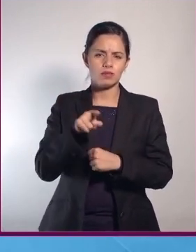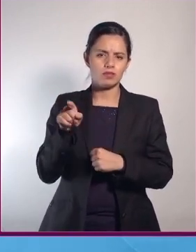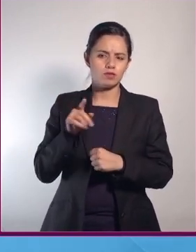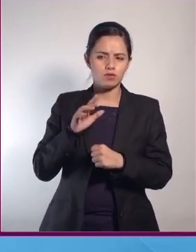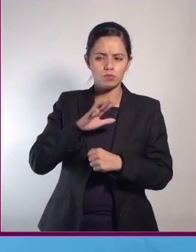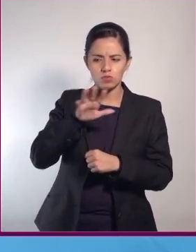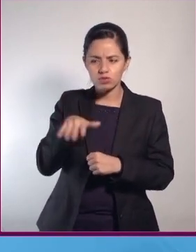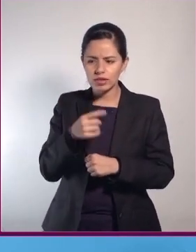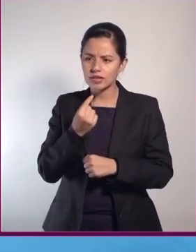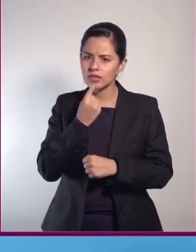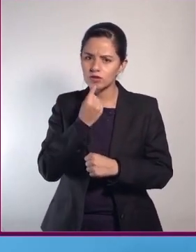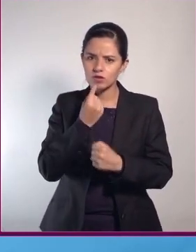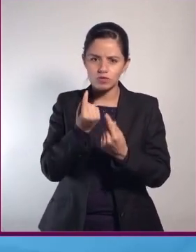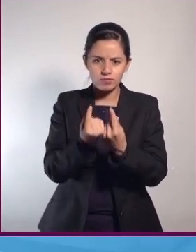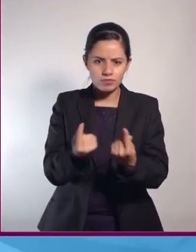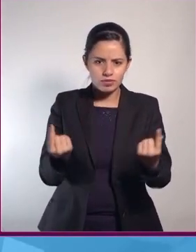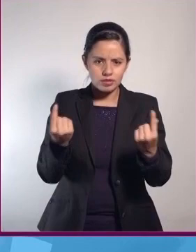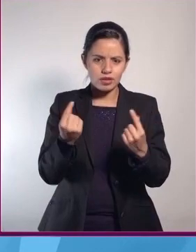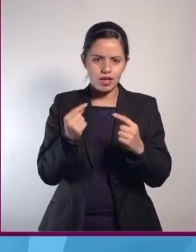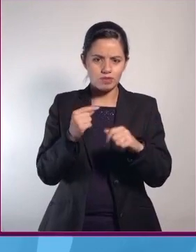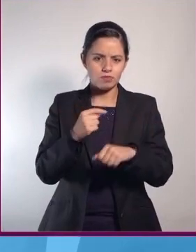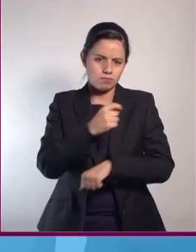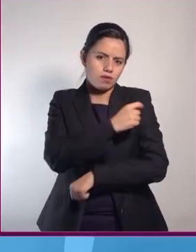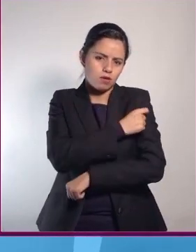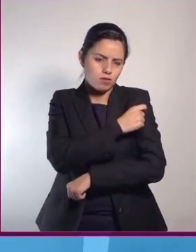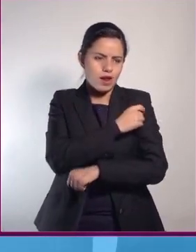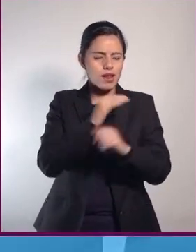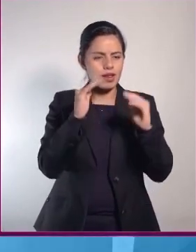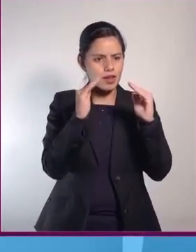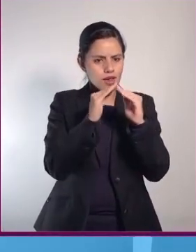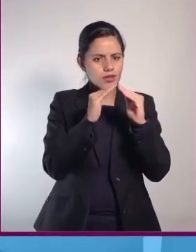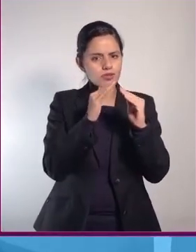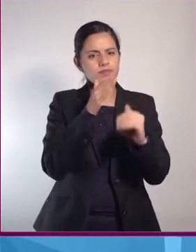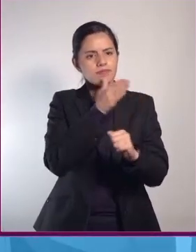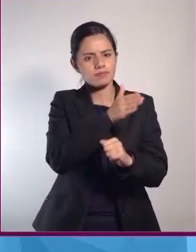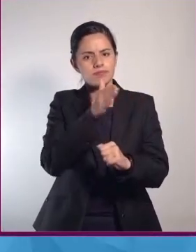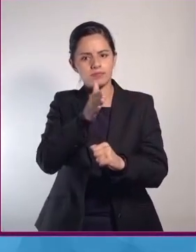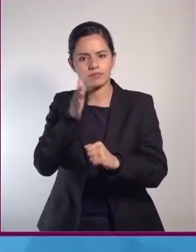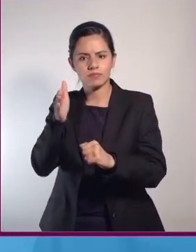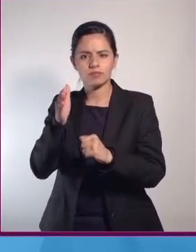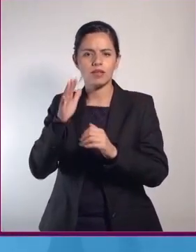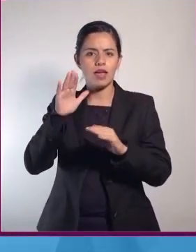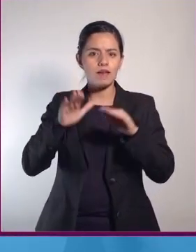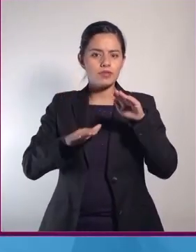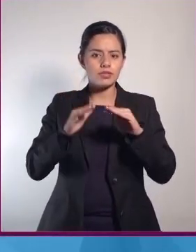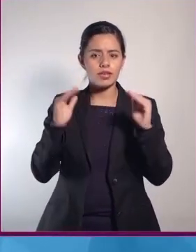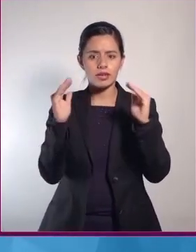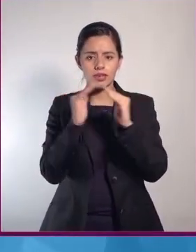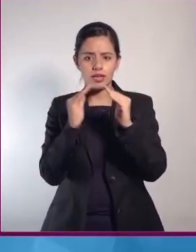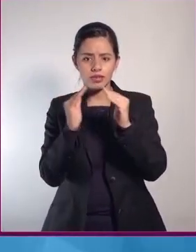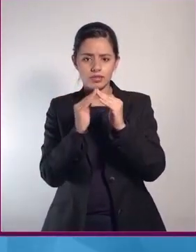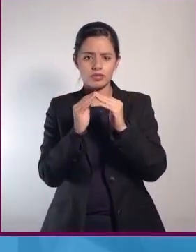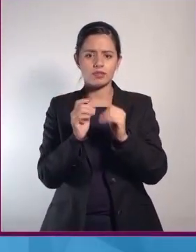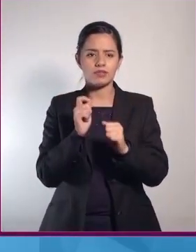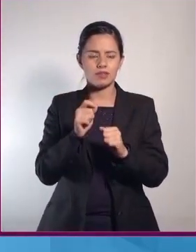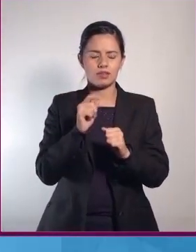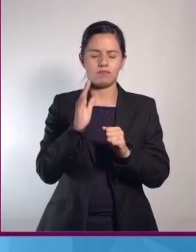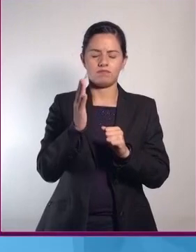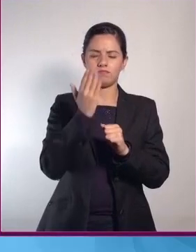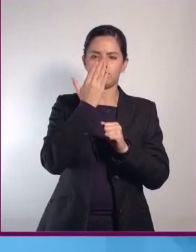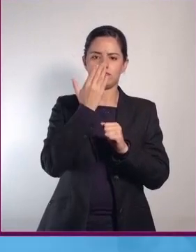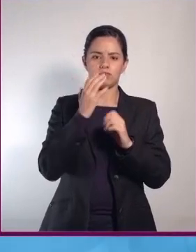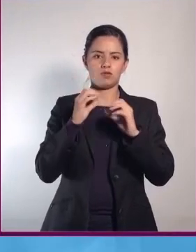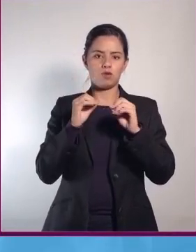niños casa por casa. La labor es muy sacrificada. Muchas veces vamos a una casa y nos dan con la puerta, salen primero